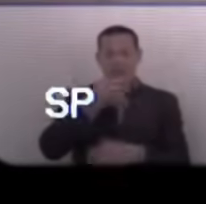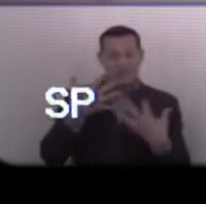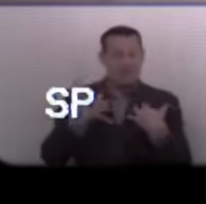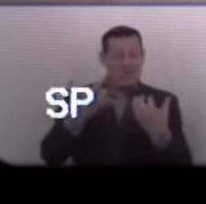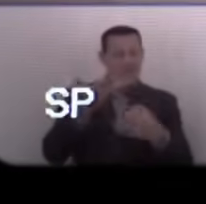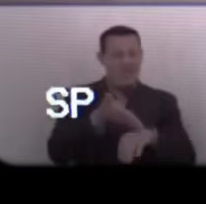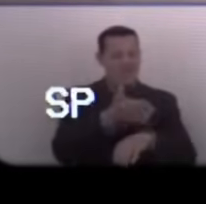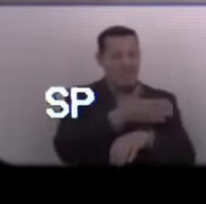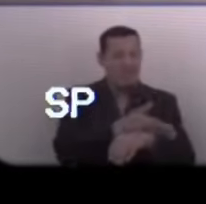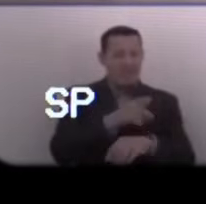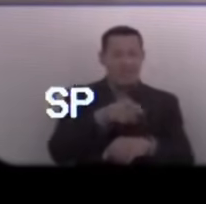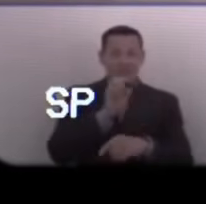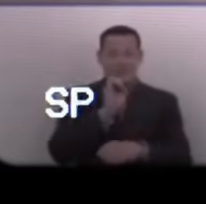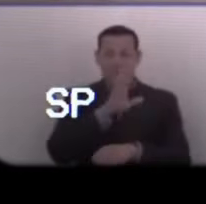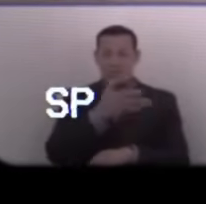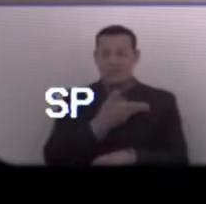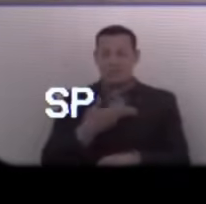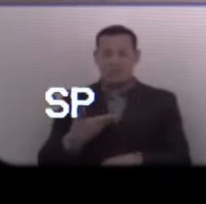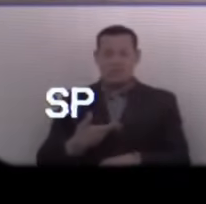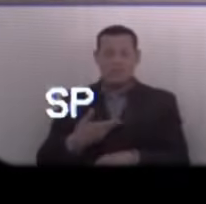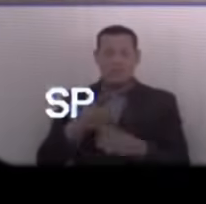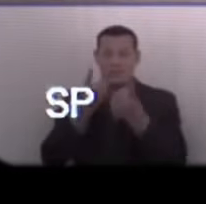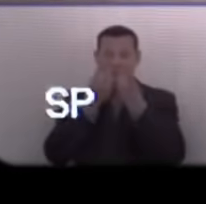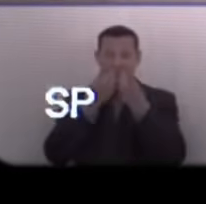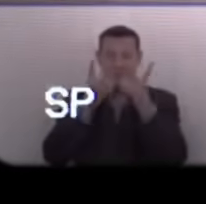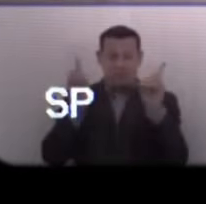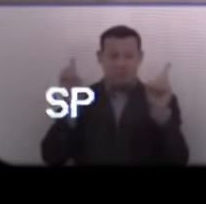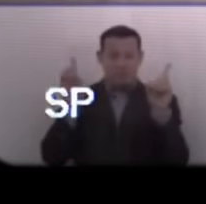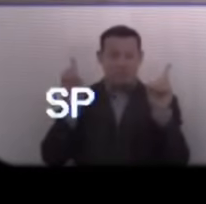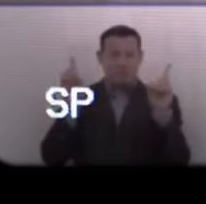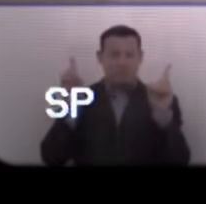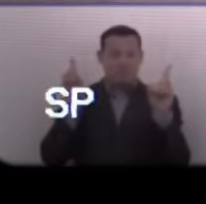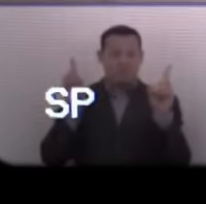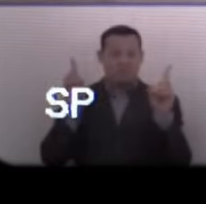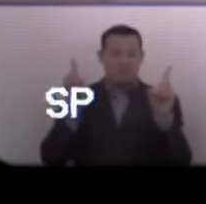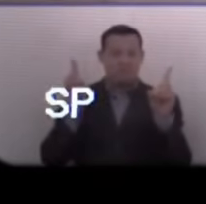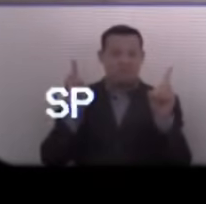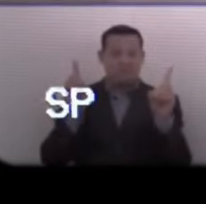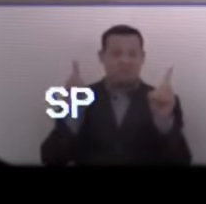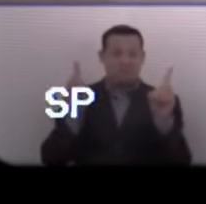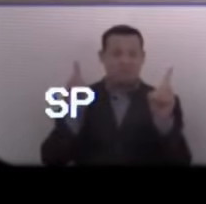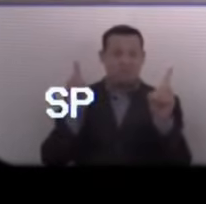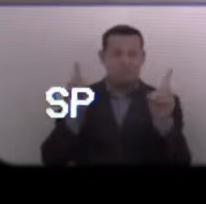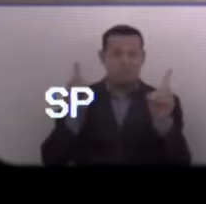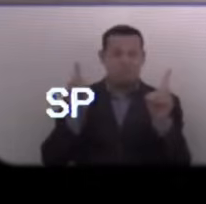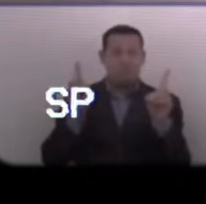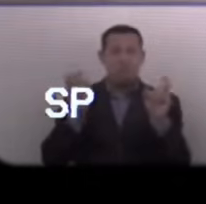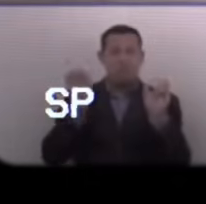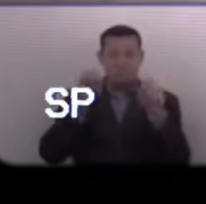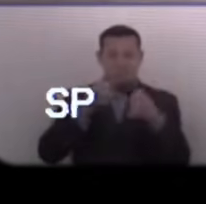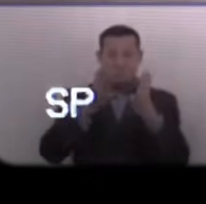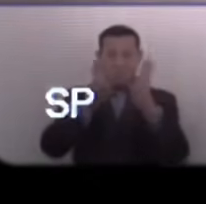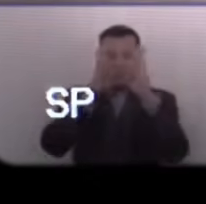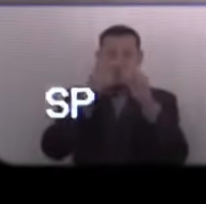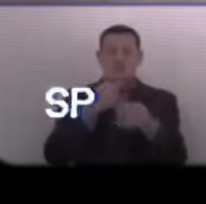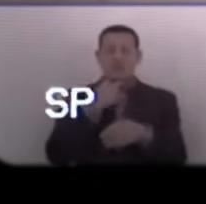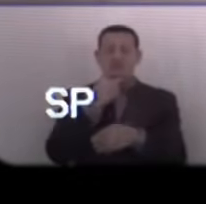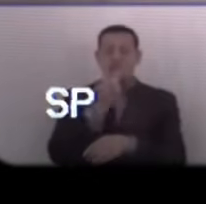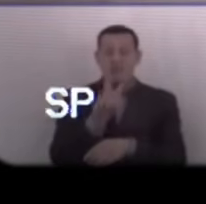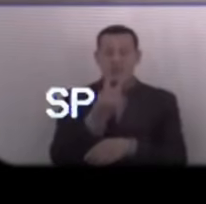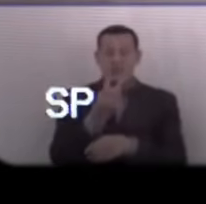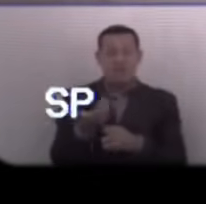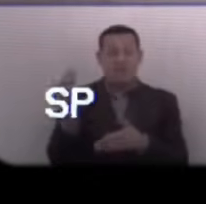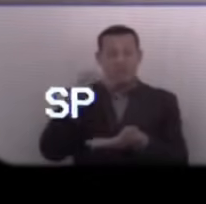anterior, la democracia nos obliga a escuchar también aquellas voces disidentes.